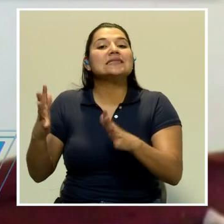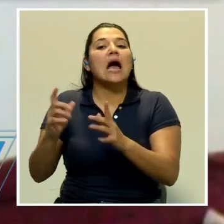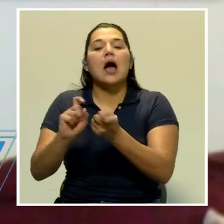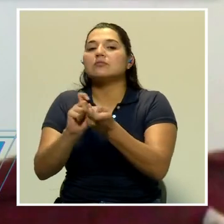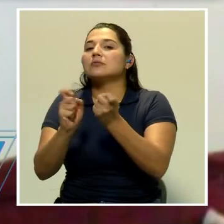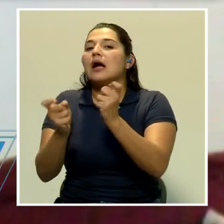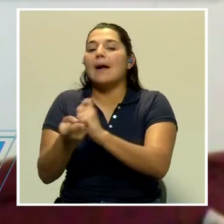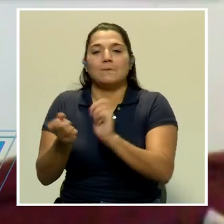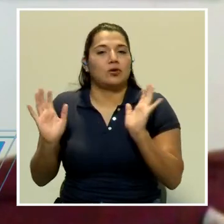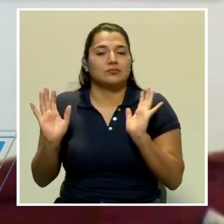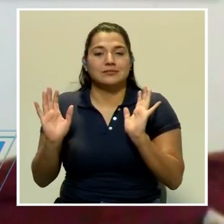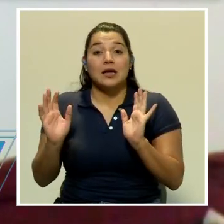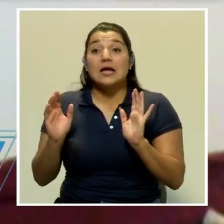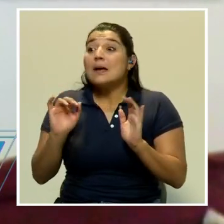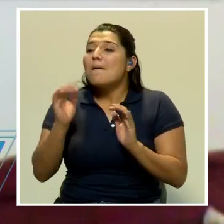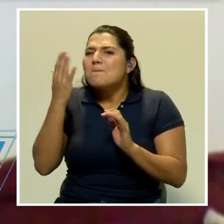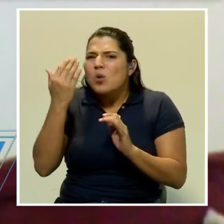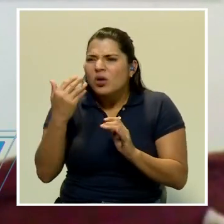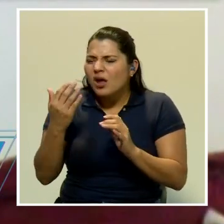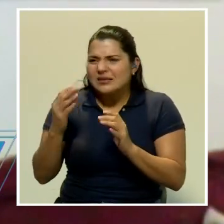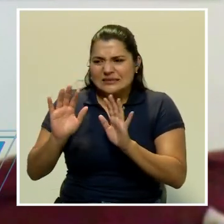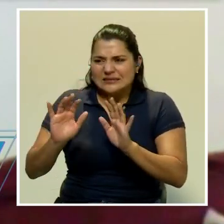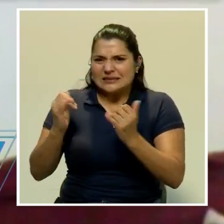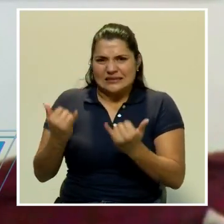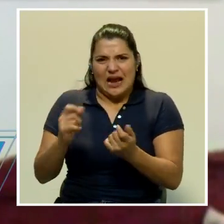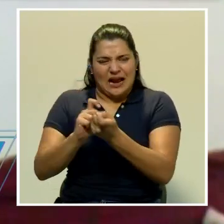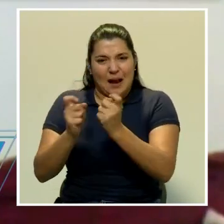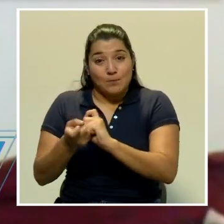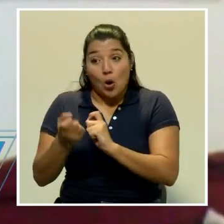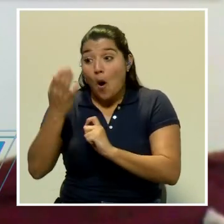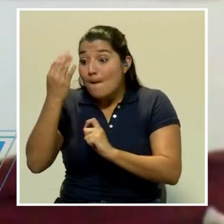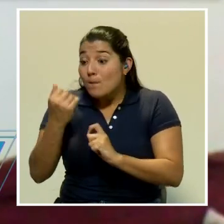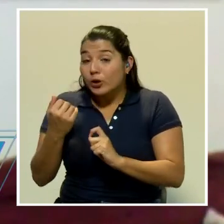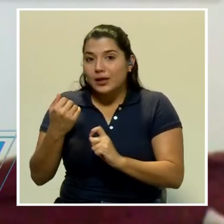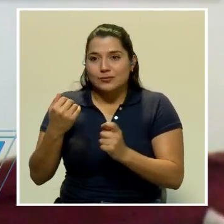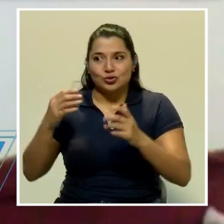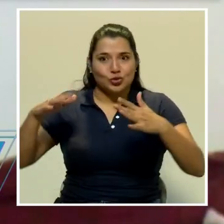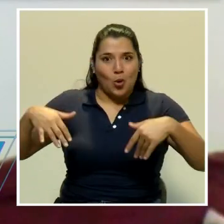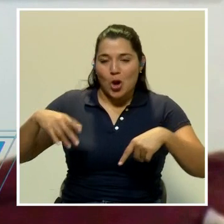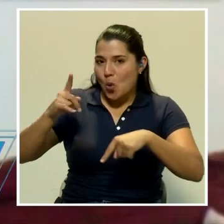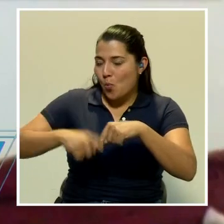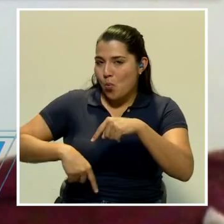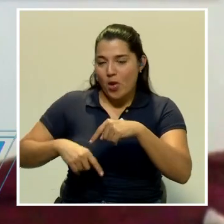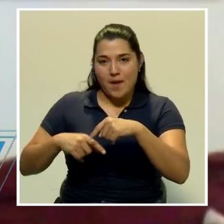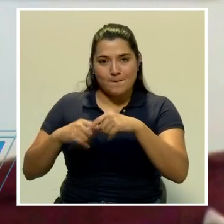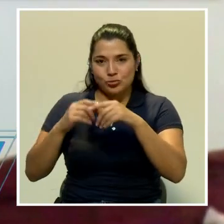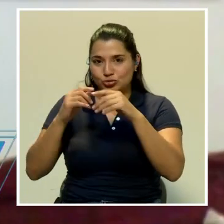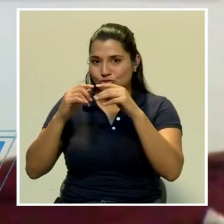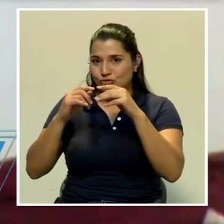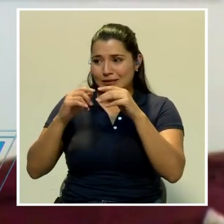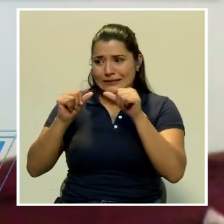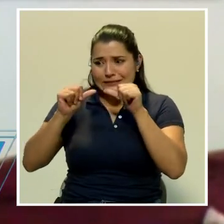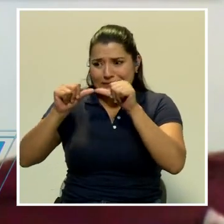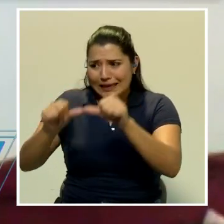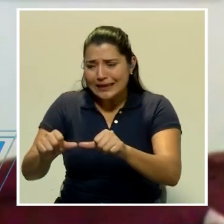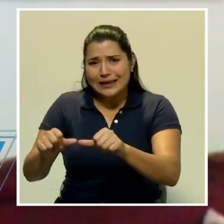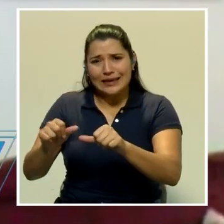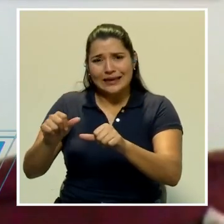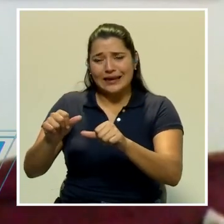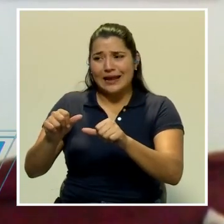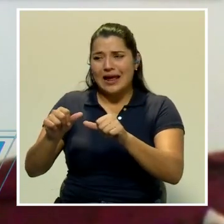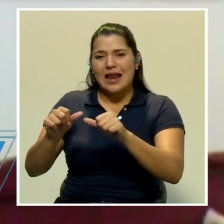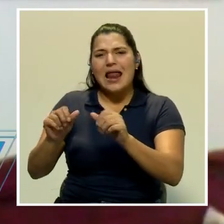podido atender, ni vamos a poder atender, ningún país ha podido hacerlo, atender las clases, el contenido, como